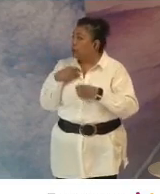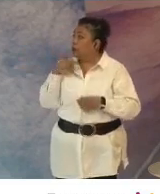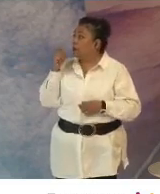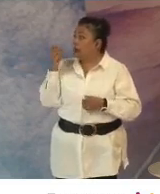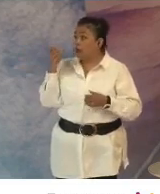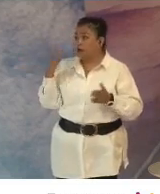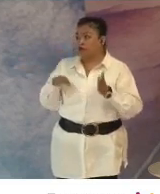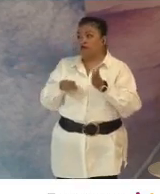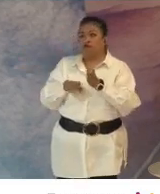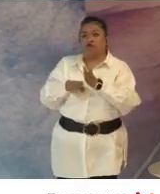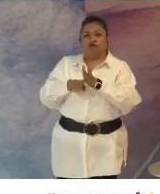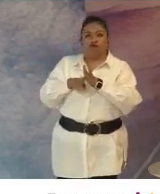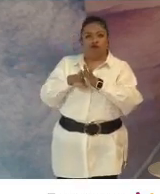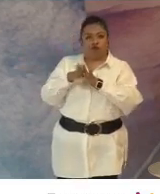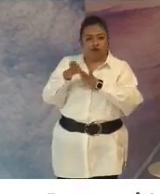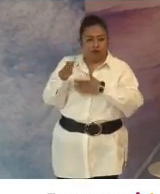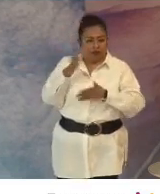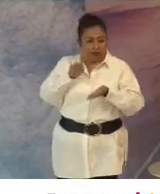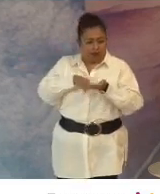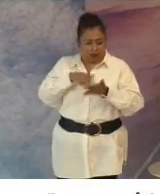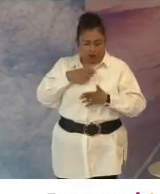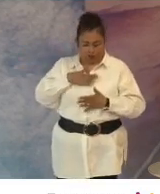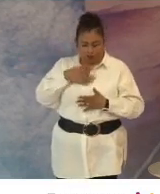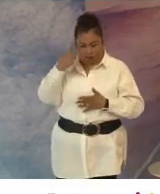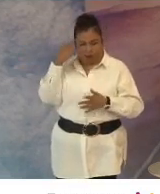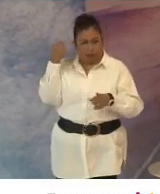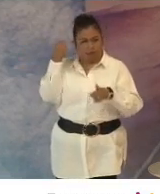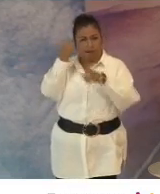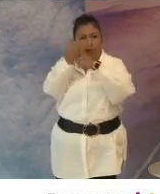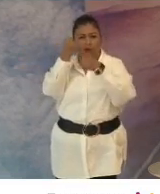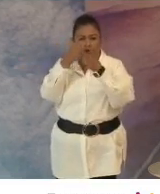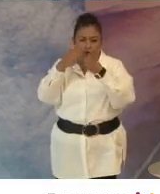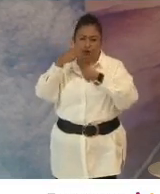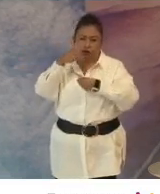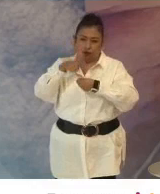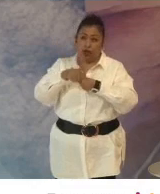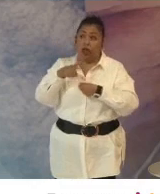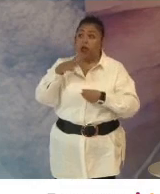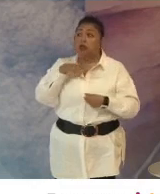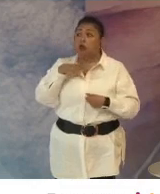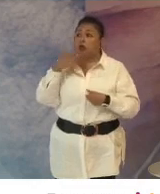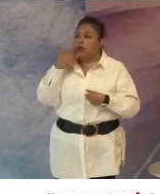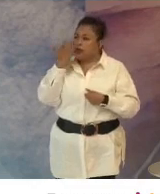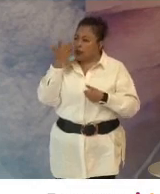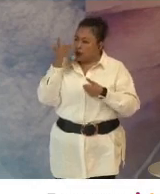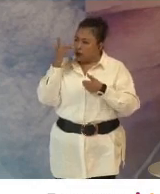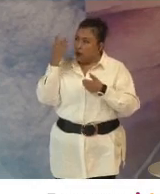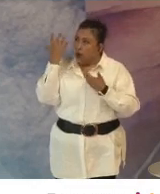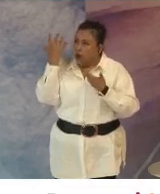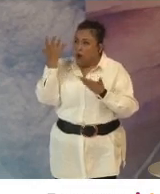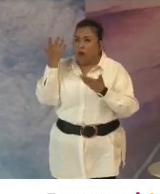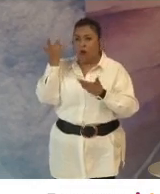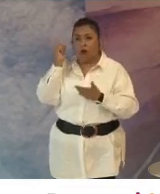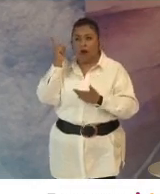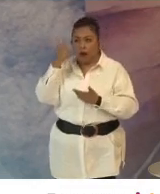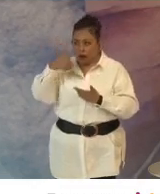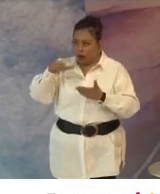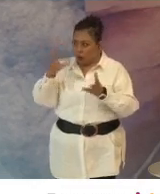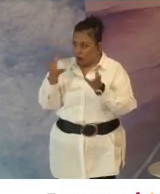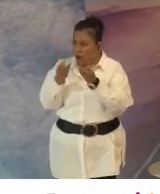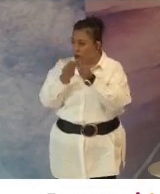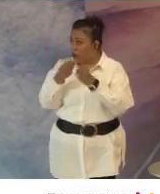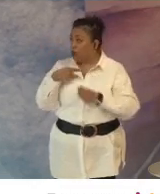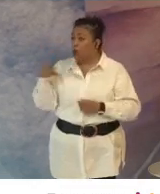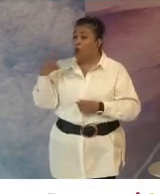de crecimiento interior para lograr el impacto social con el que sueño contribuir con ustedes.